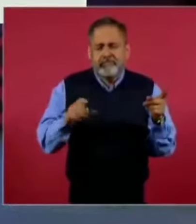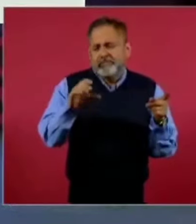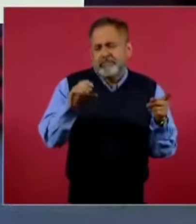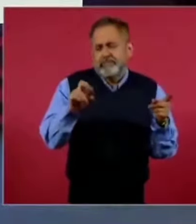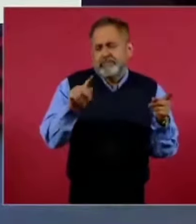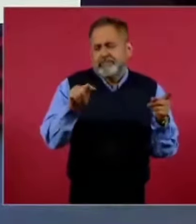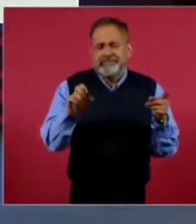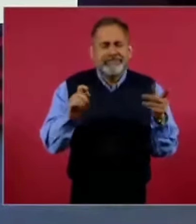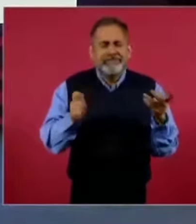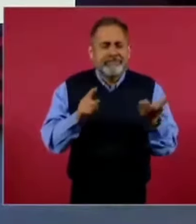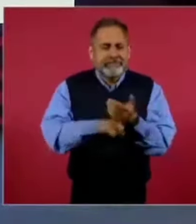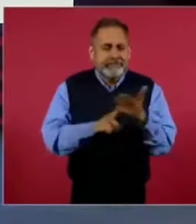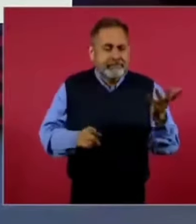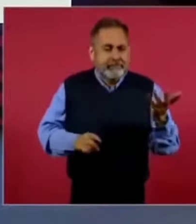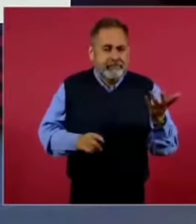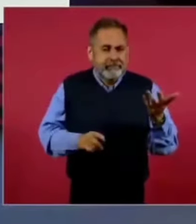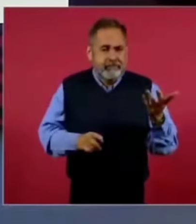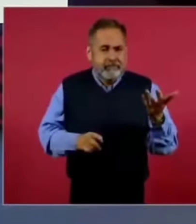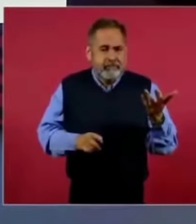no el